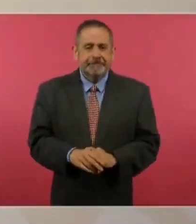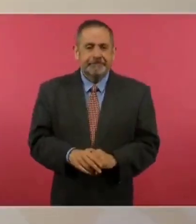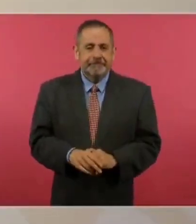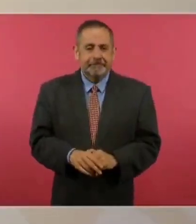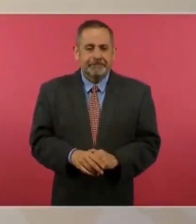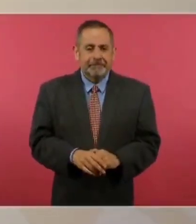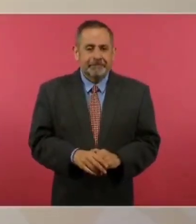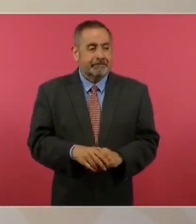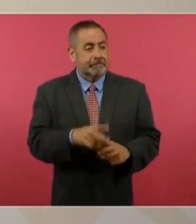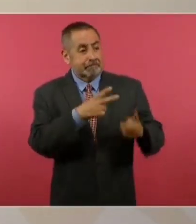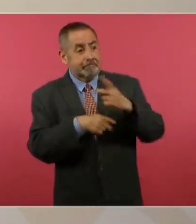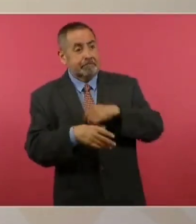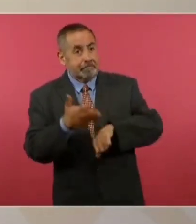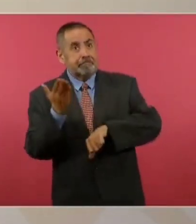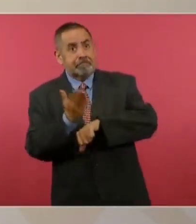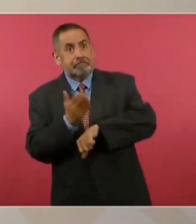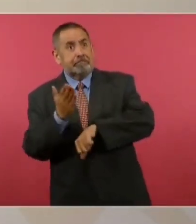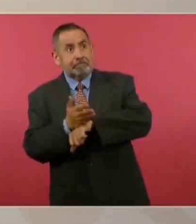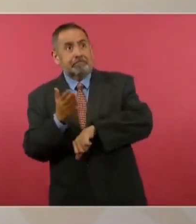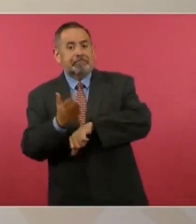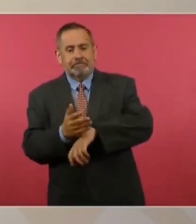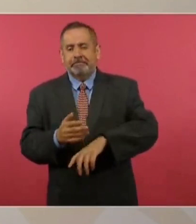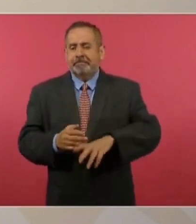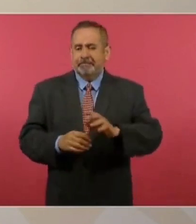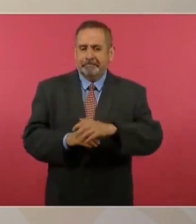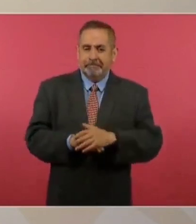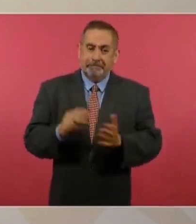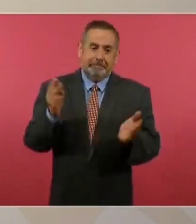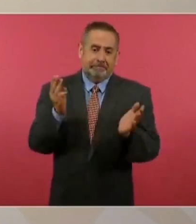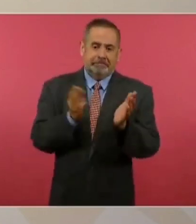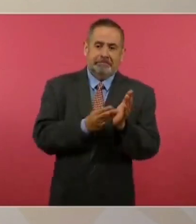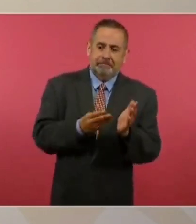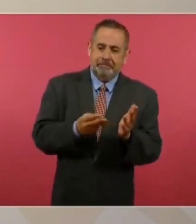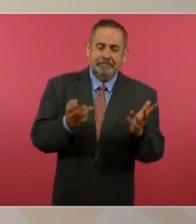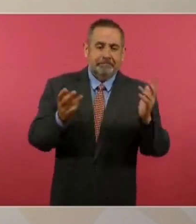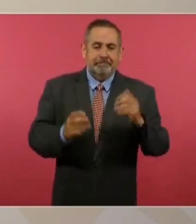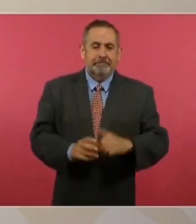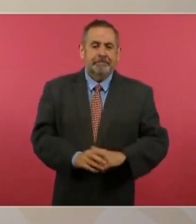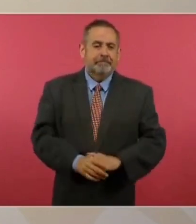vienen las sanciones, las multas.